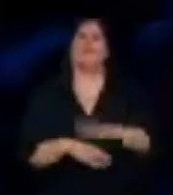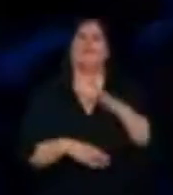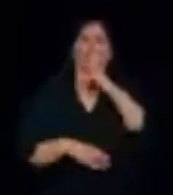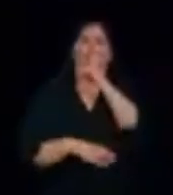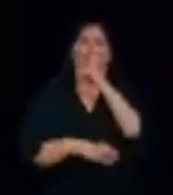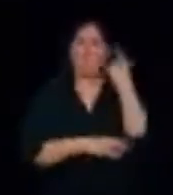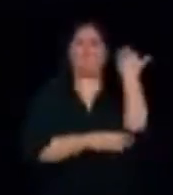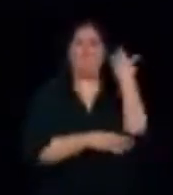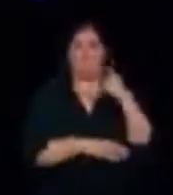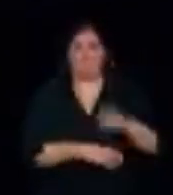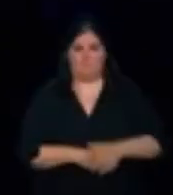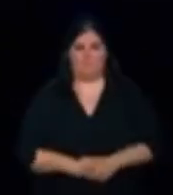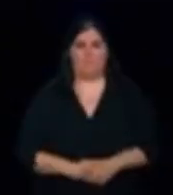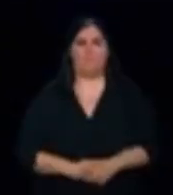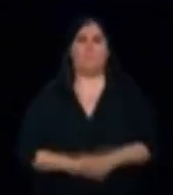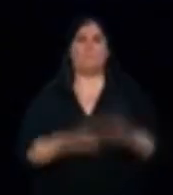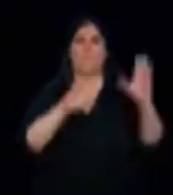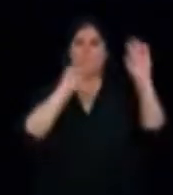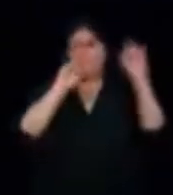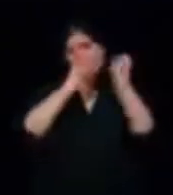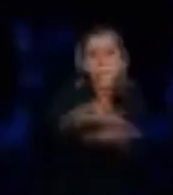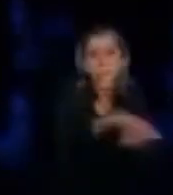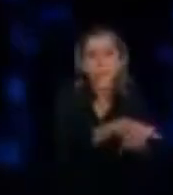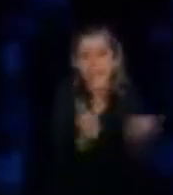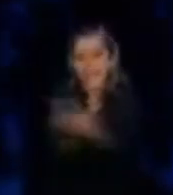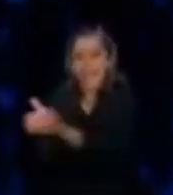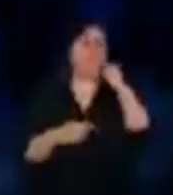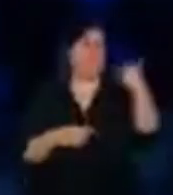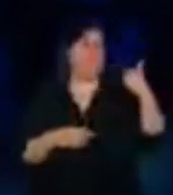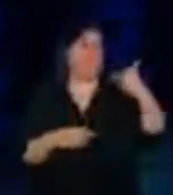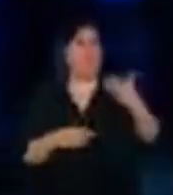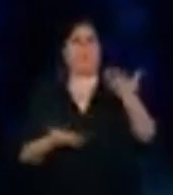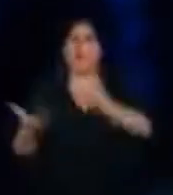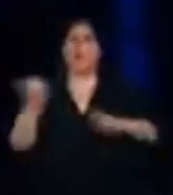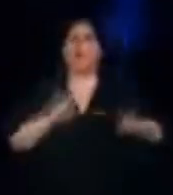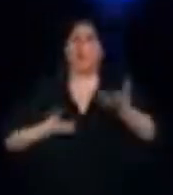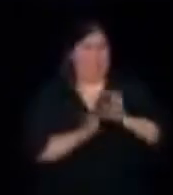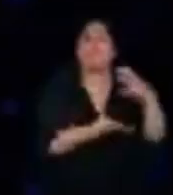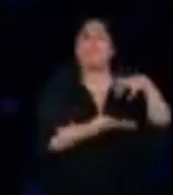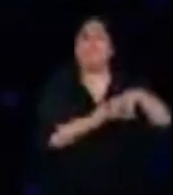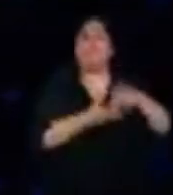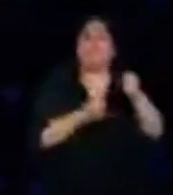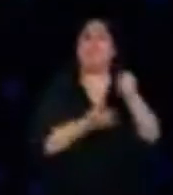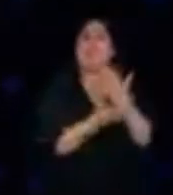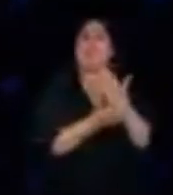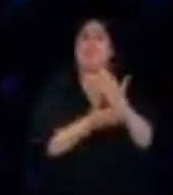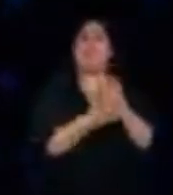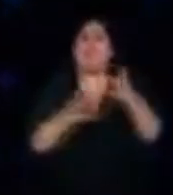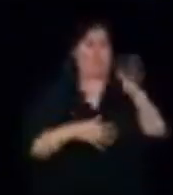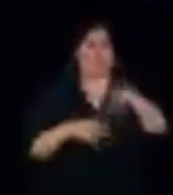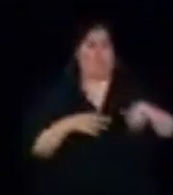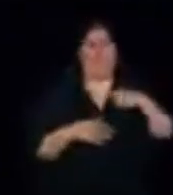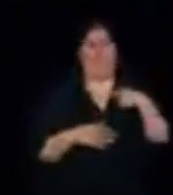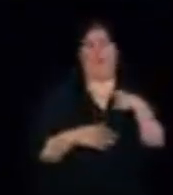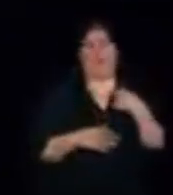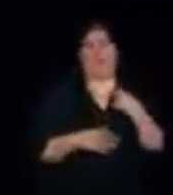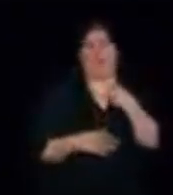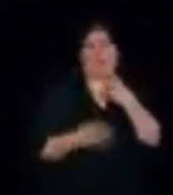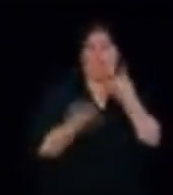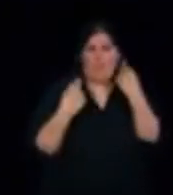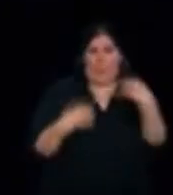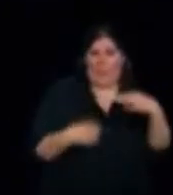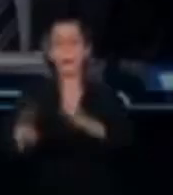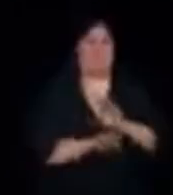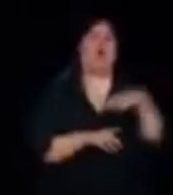llegaste Buenas noches Quiero agradecer a los narcos porque muestra que son de la clase trabajadora los que no